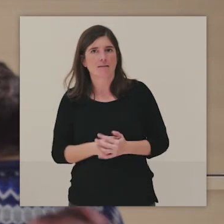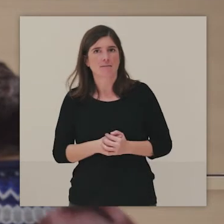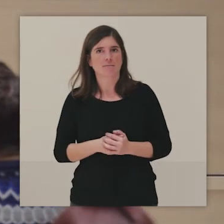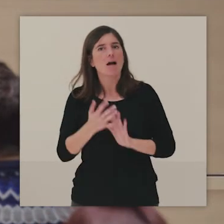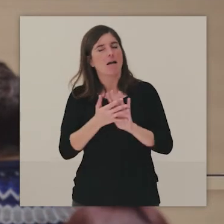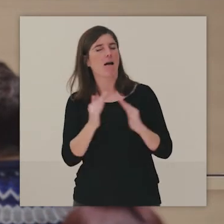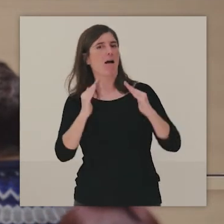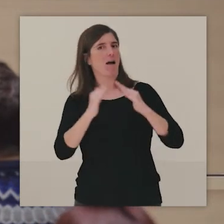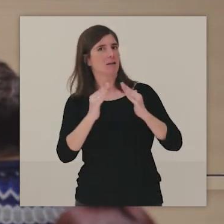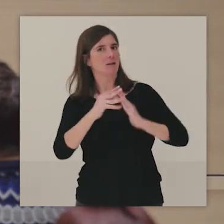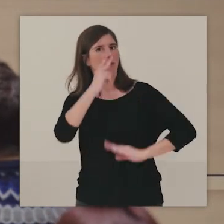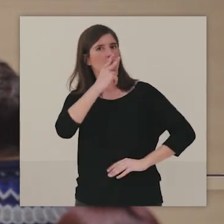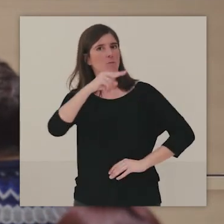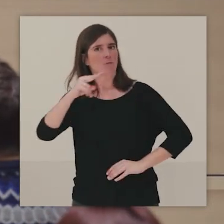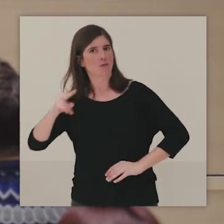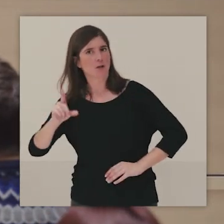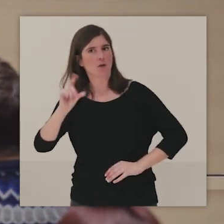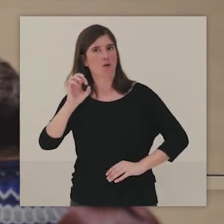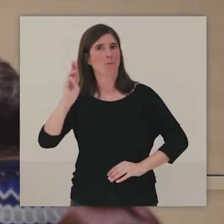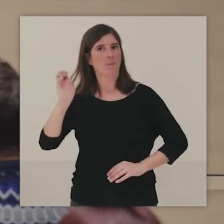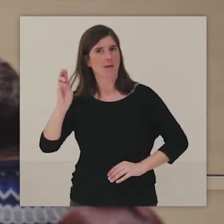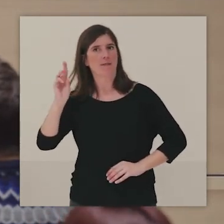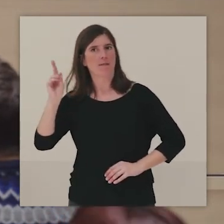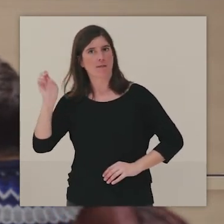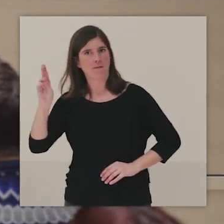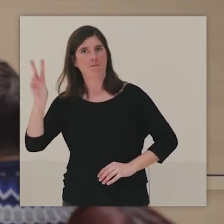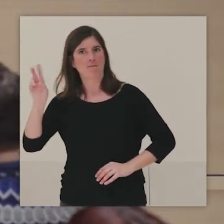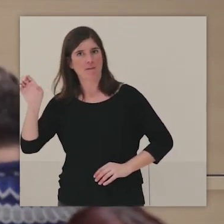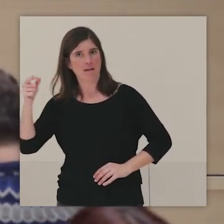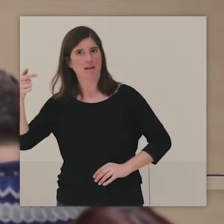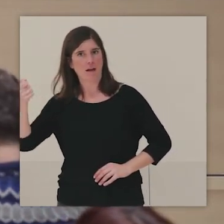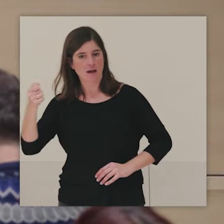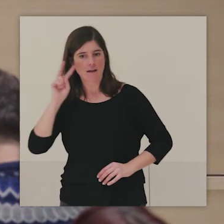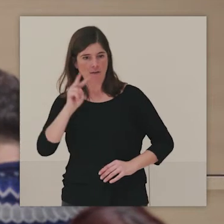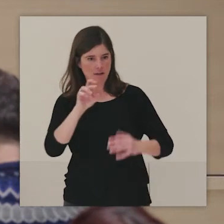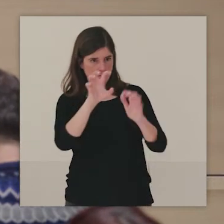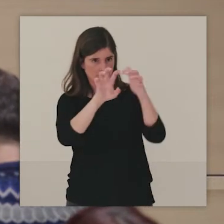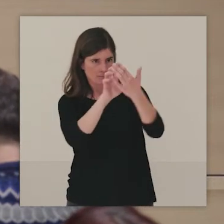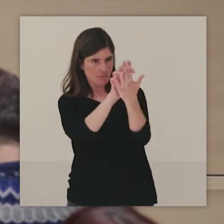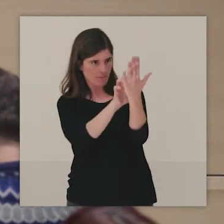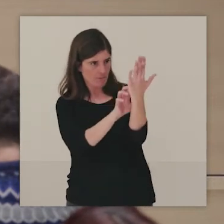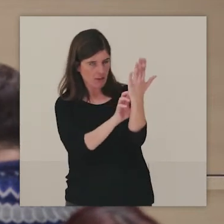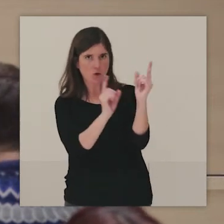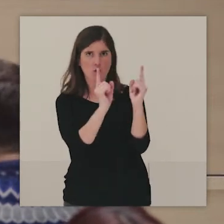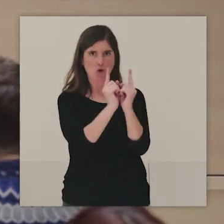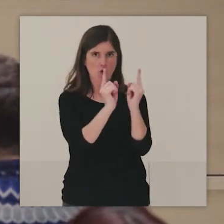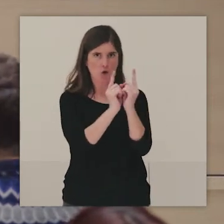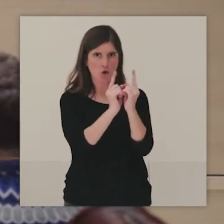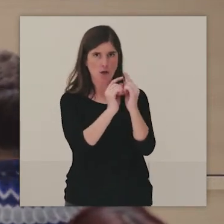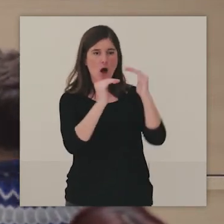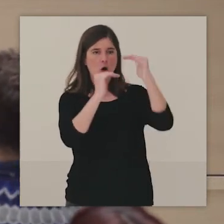Casa Museo de Lope de Vega, y entonces ven una estructuración, párrafos, frases cortas,